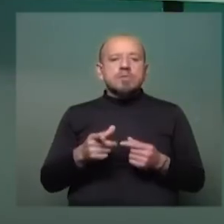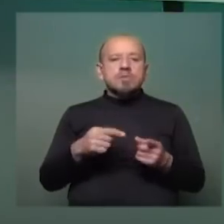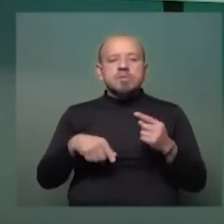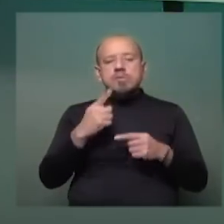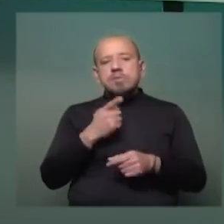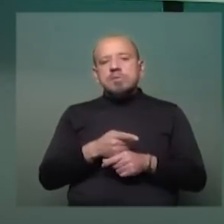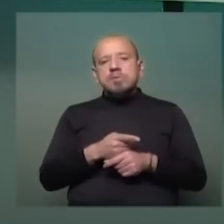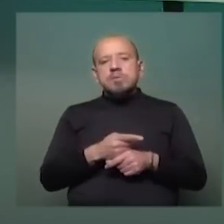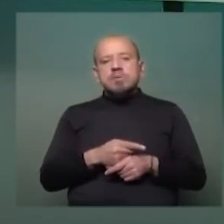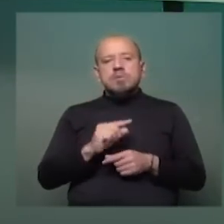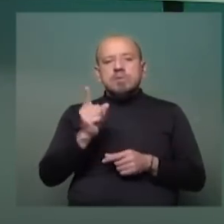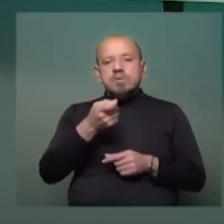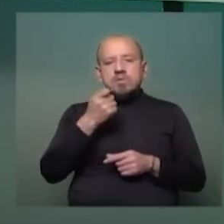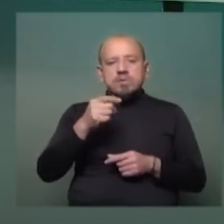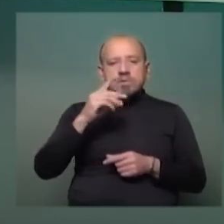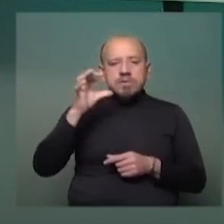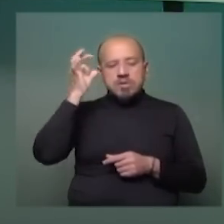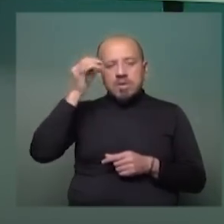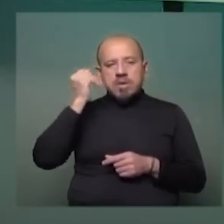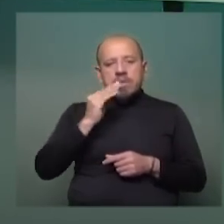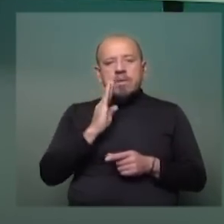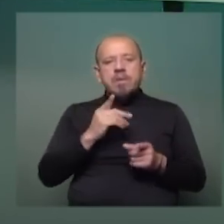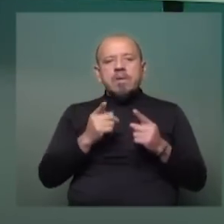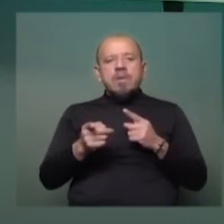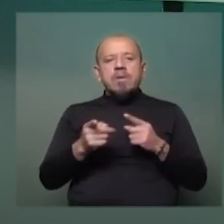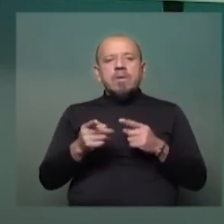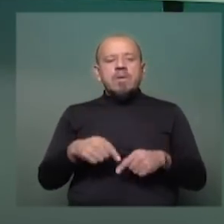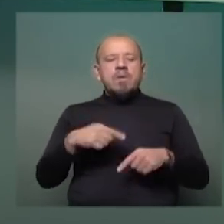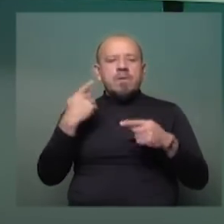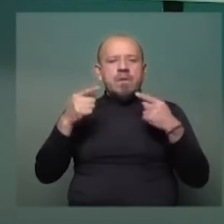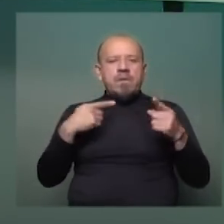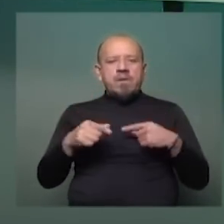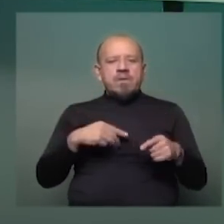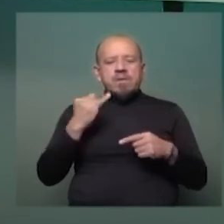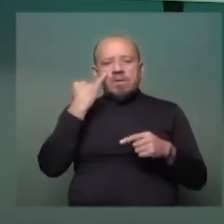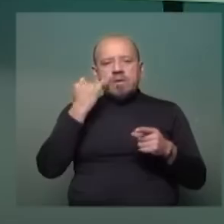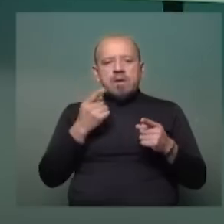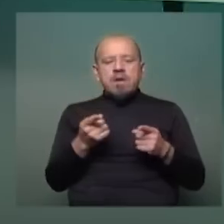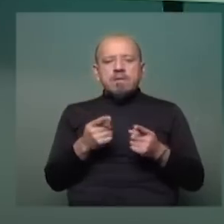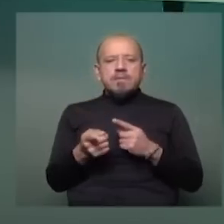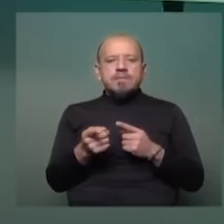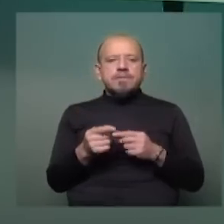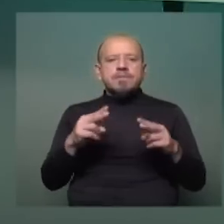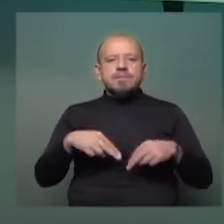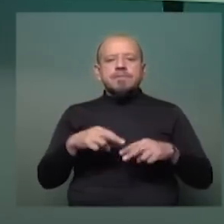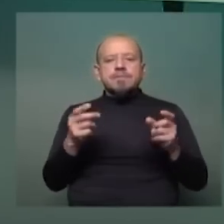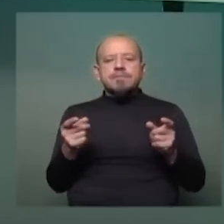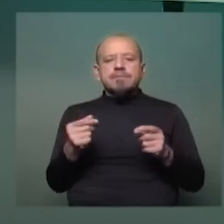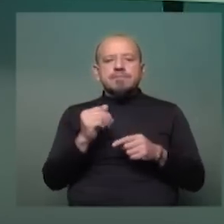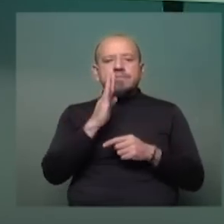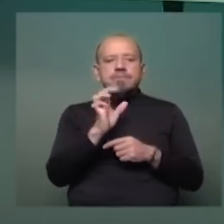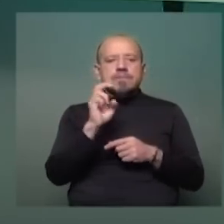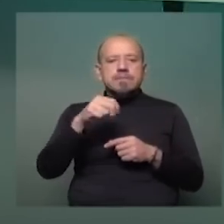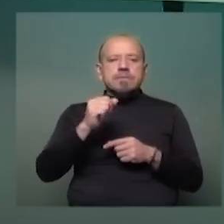imputación del ex ador nacionalista Gustavo penadés por diversos delitos sexuales de la investigación surge que penadés